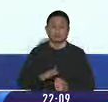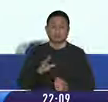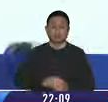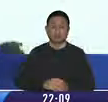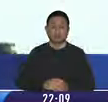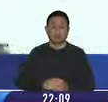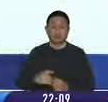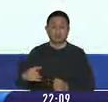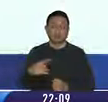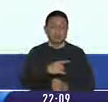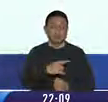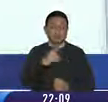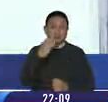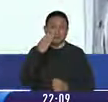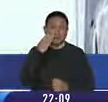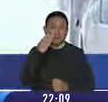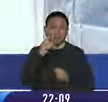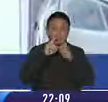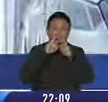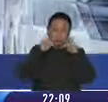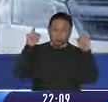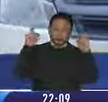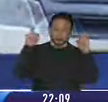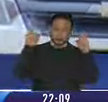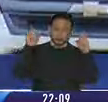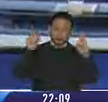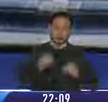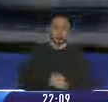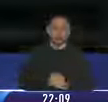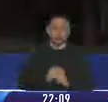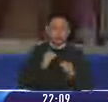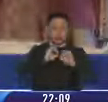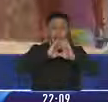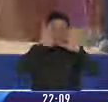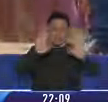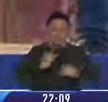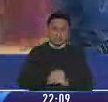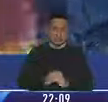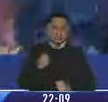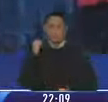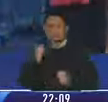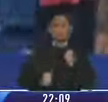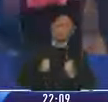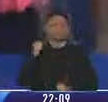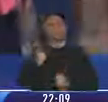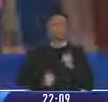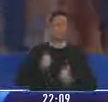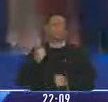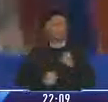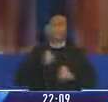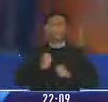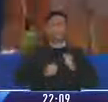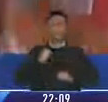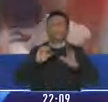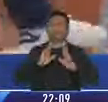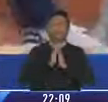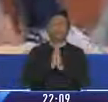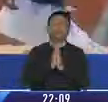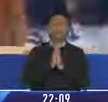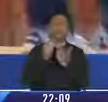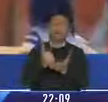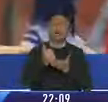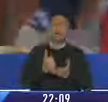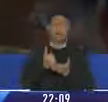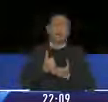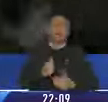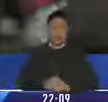grito desgarrador de una madre de familia quien en horas de la mañana corrió a través de aquellas calles de tierra implorando por